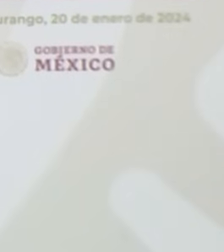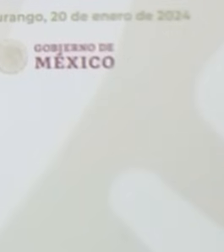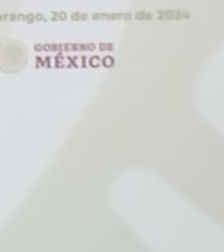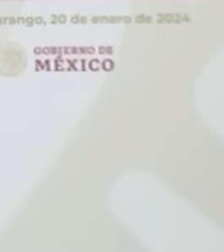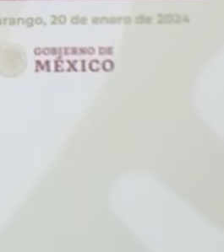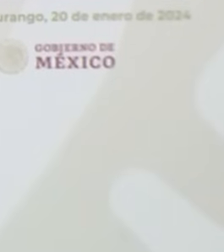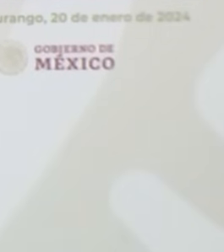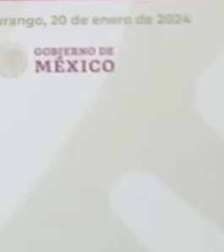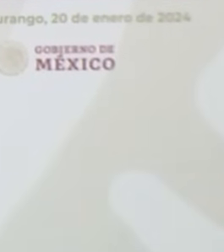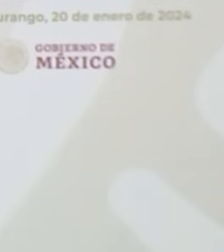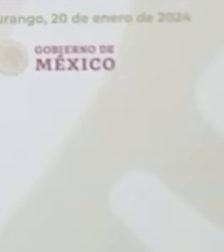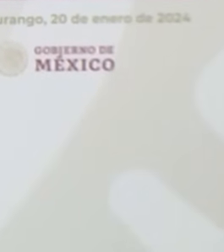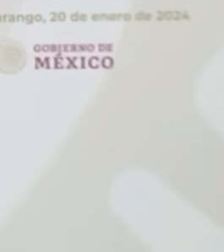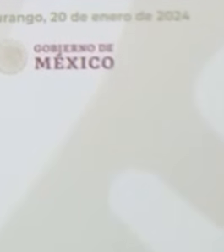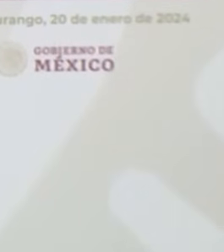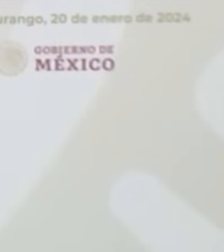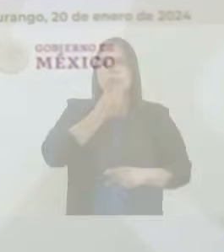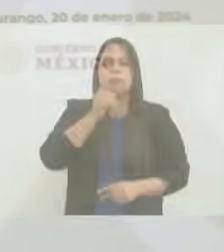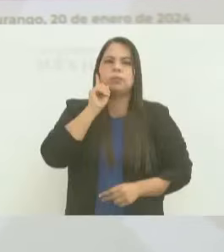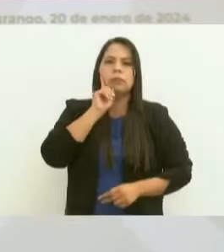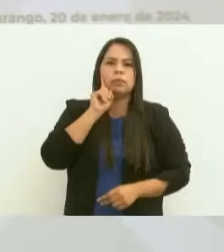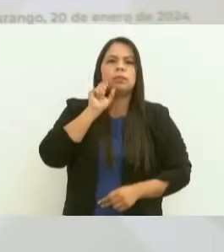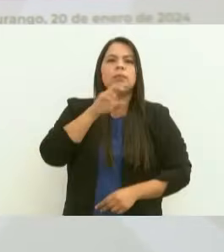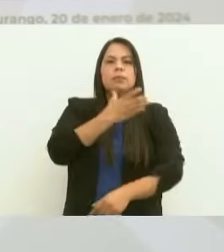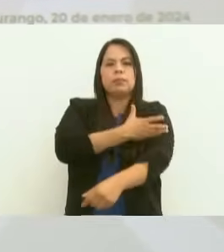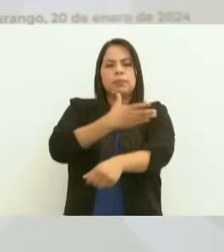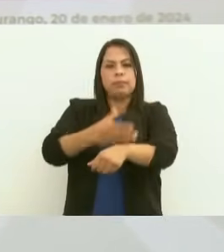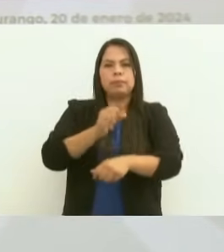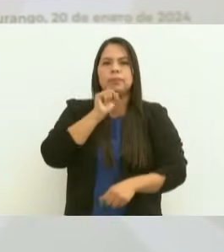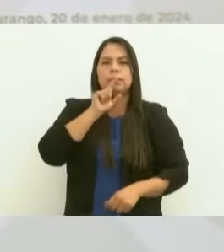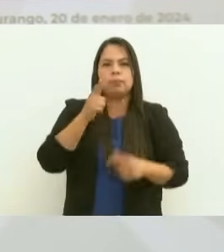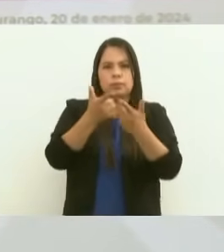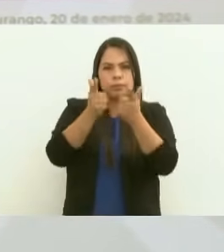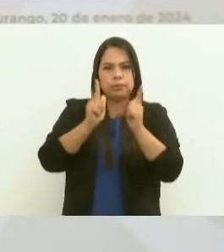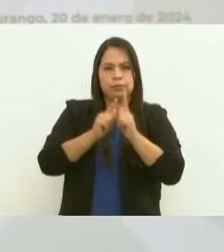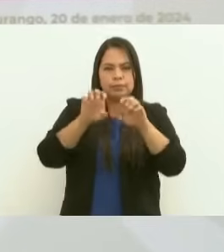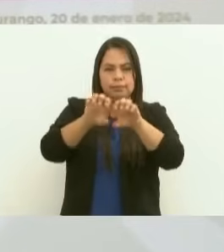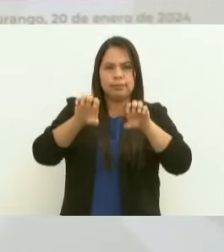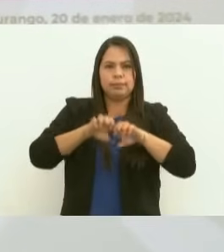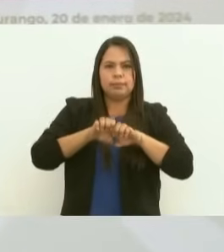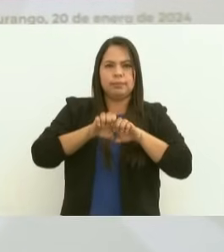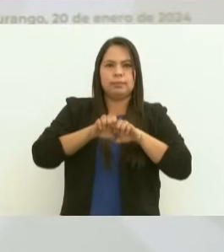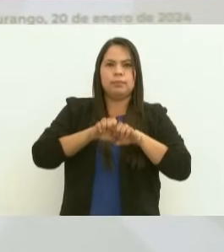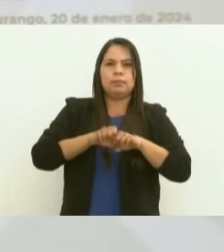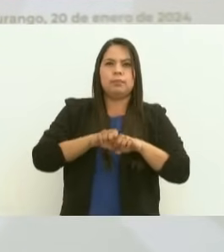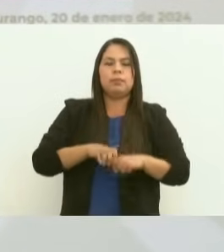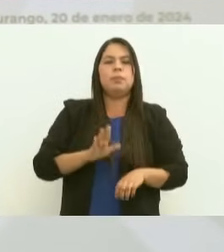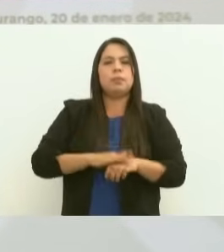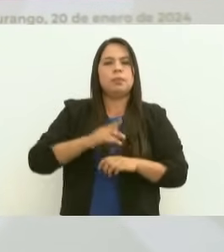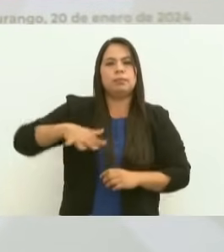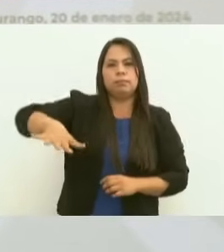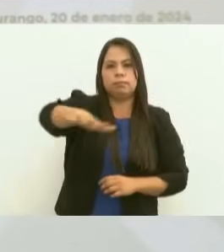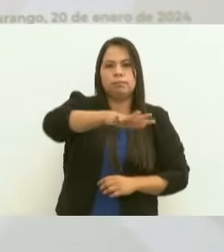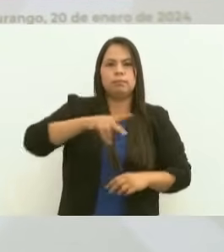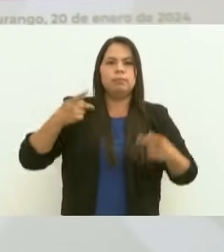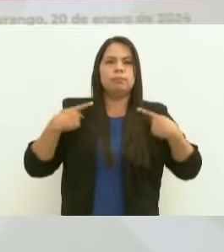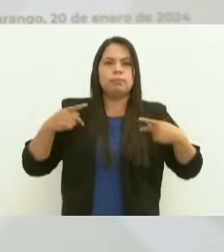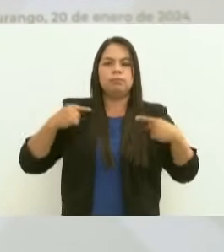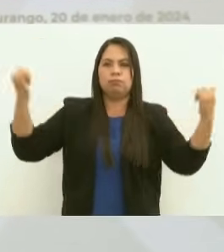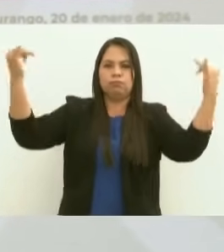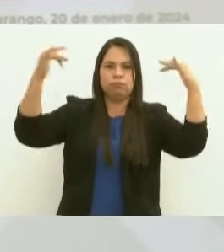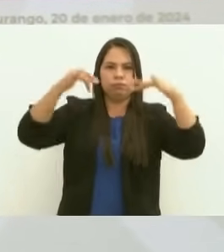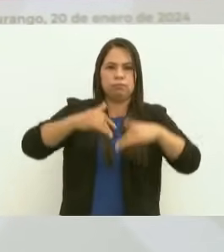secretarias, secretarios y a mis compañeras y compañeros de gabinete, pero sobre todo a ustedes, al público que hoy nos